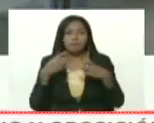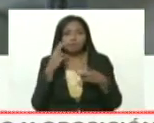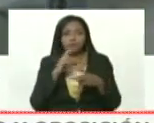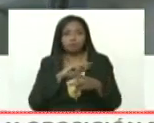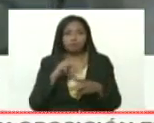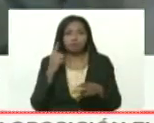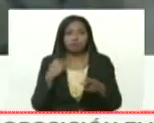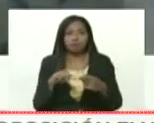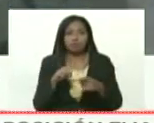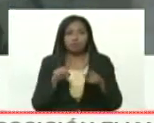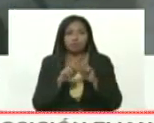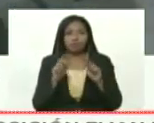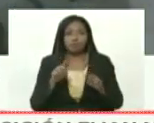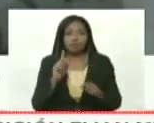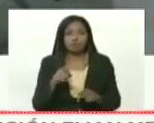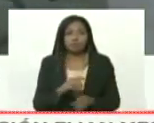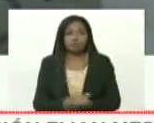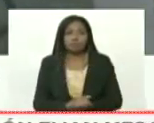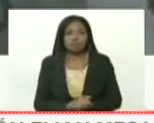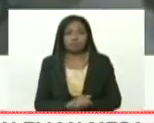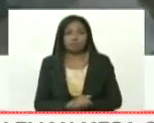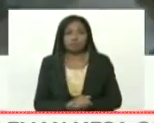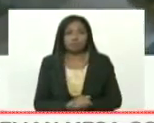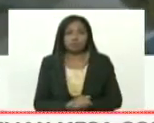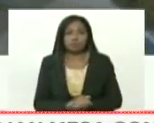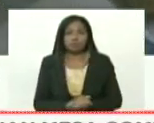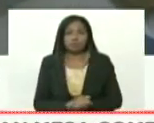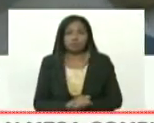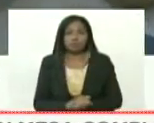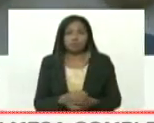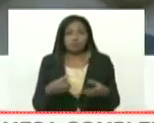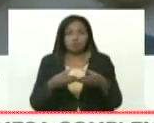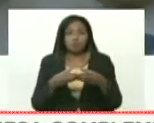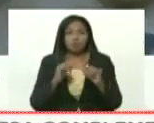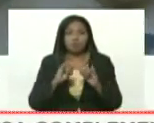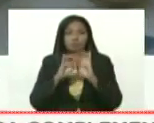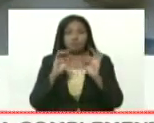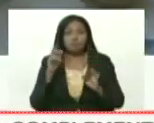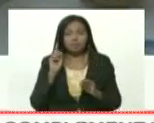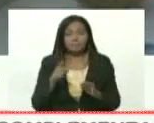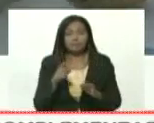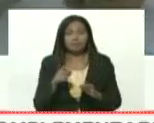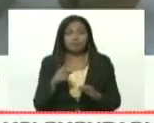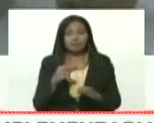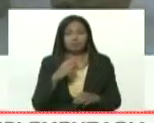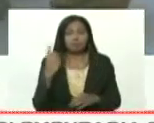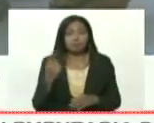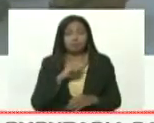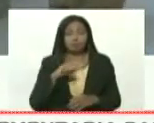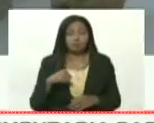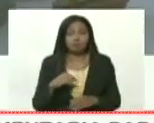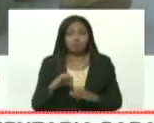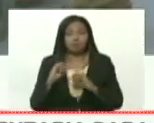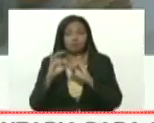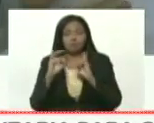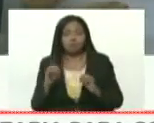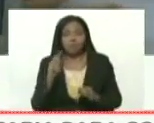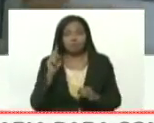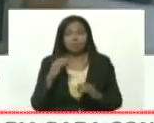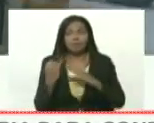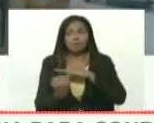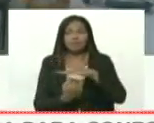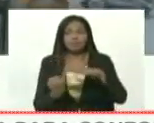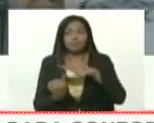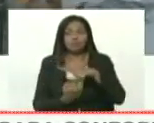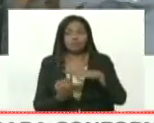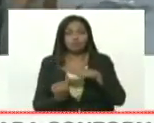tuvimos en nuestro equipo, también no solo somos nosotros, sino que también el instituto,